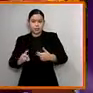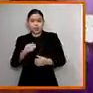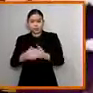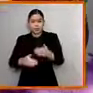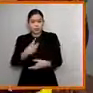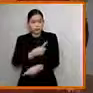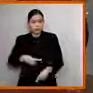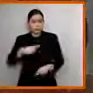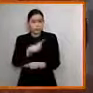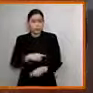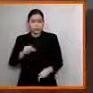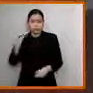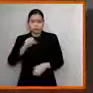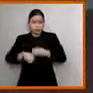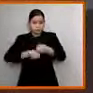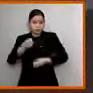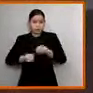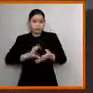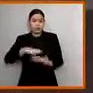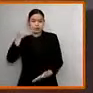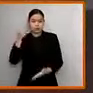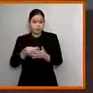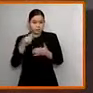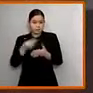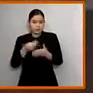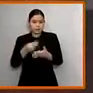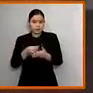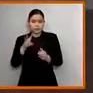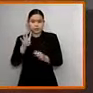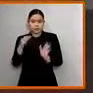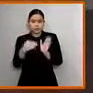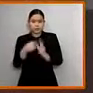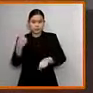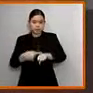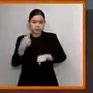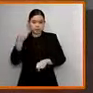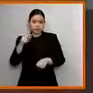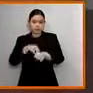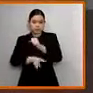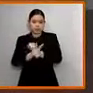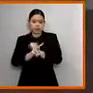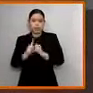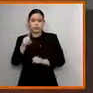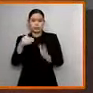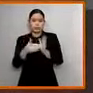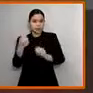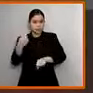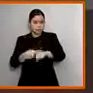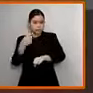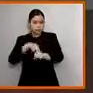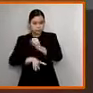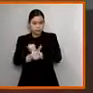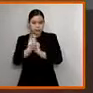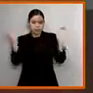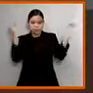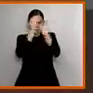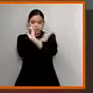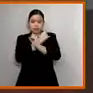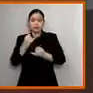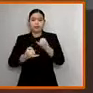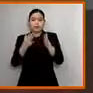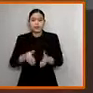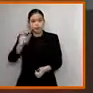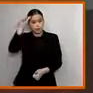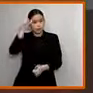Continuamos la diversión de este sorteo multiplicando tu dinero, 4.000 veces tu inversión con premiados y 1.000 veces con premiados más. Jugadores, les